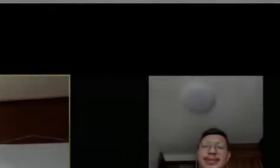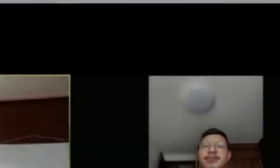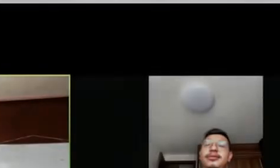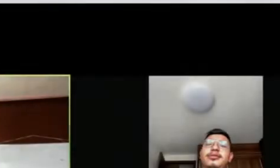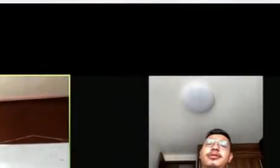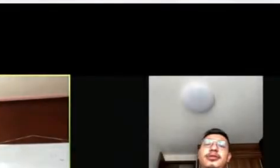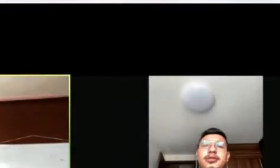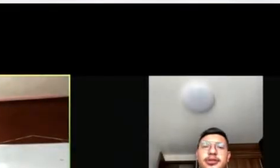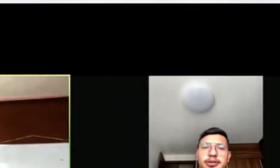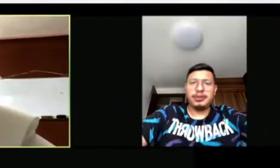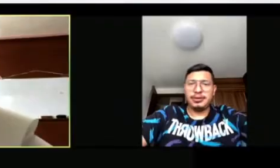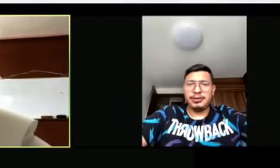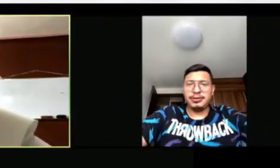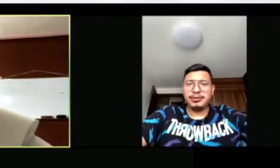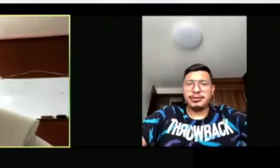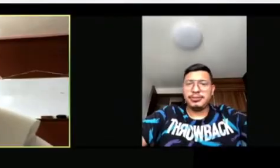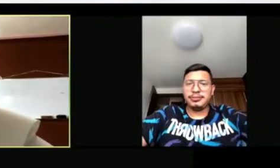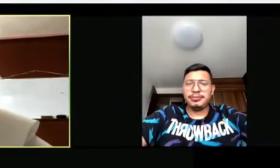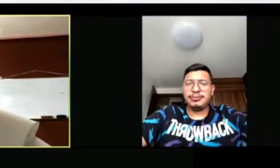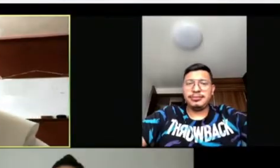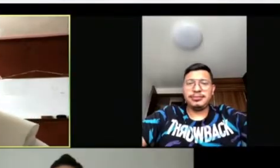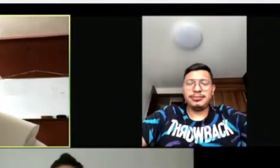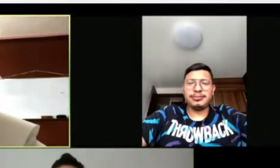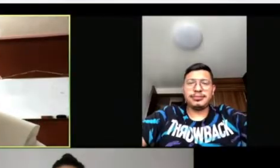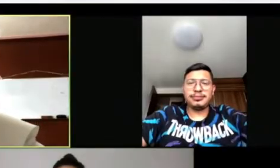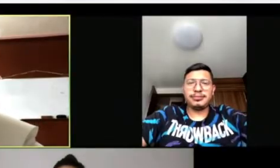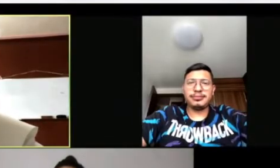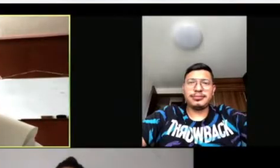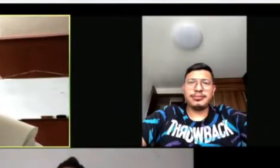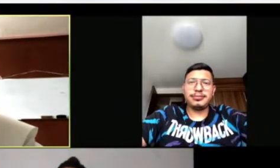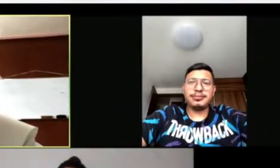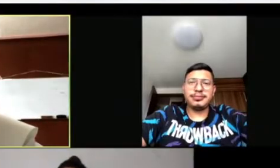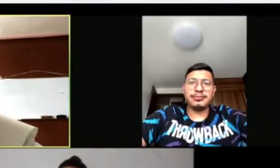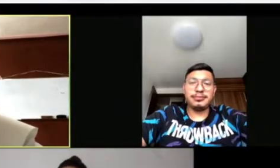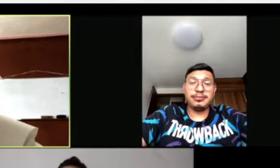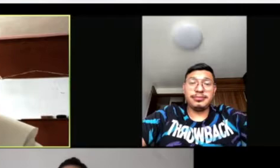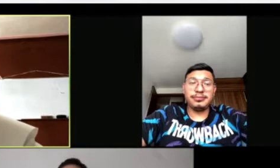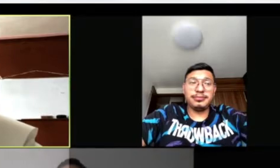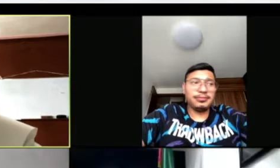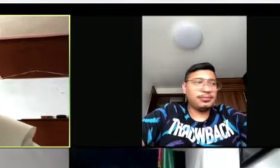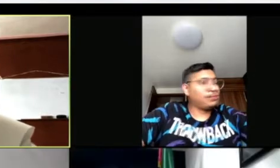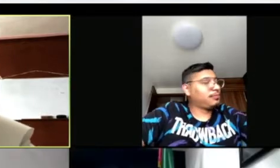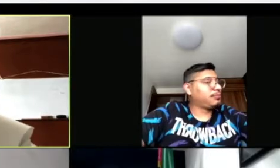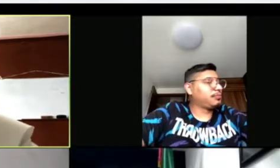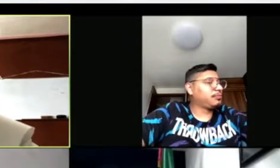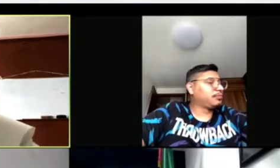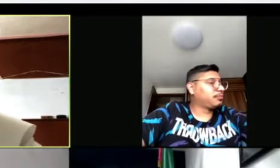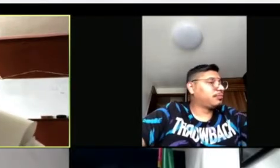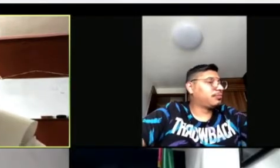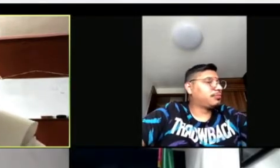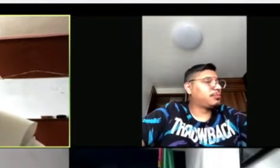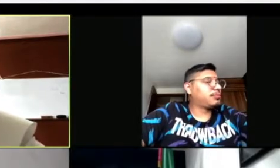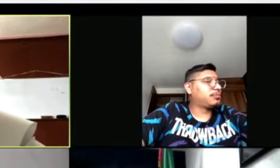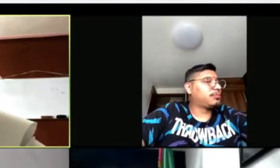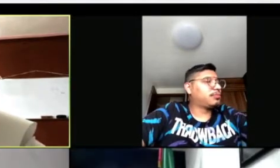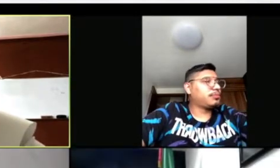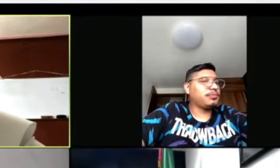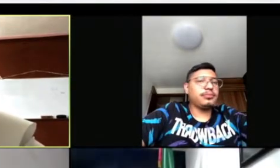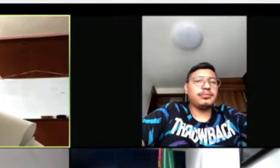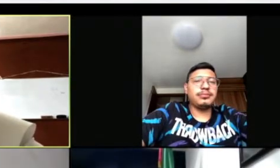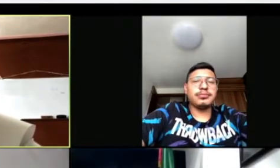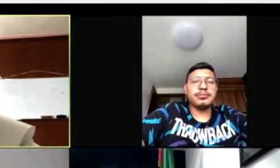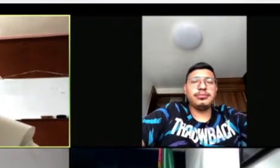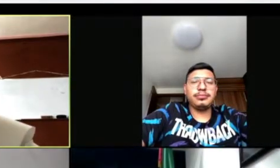Muy buen día a todas y todos. Sean bienvenidos a la décima séptima sesión ordinaria de la Comisión de Juventud. Agradezco la